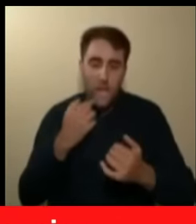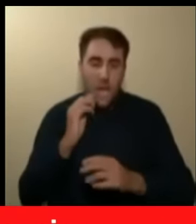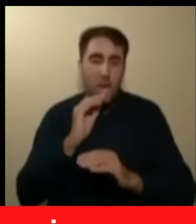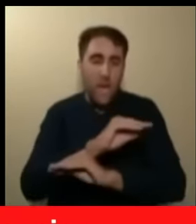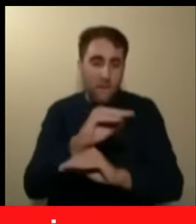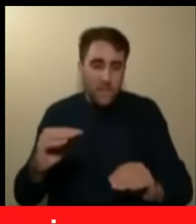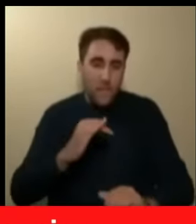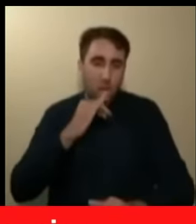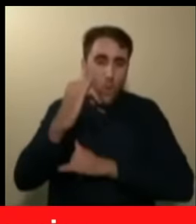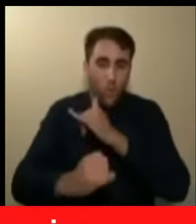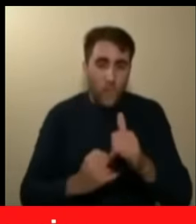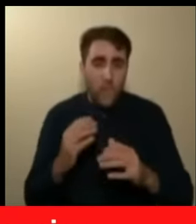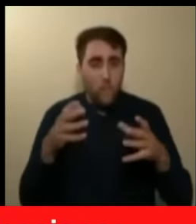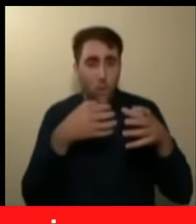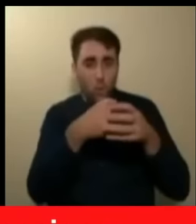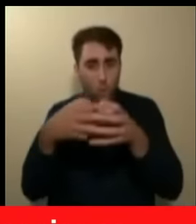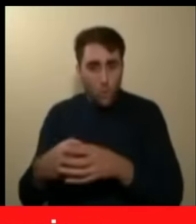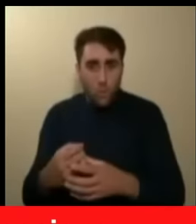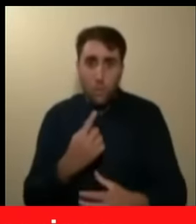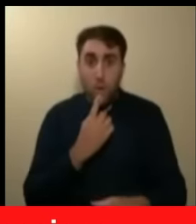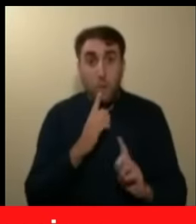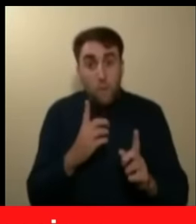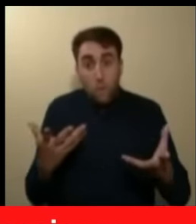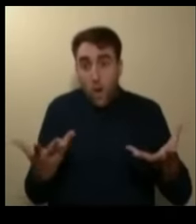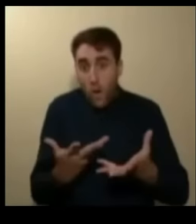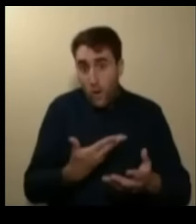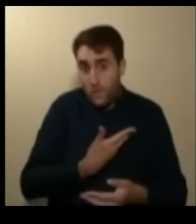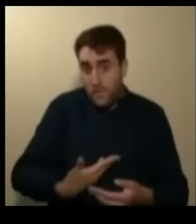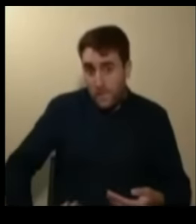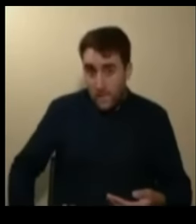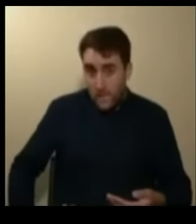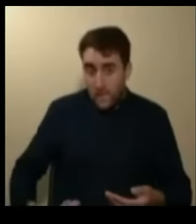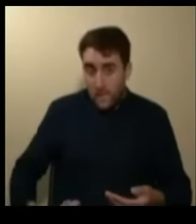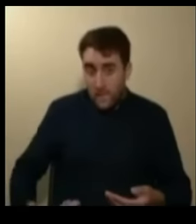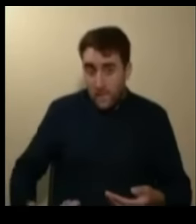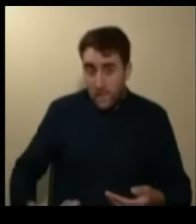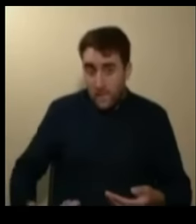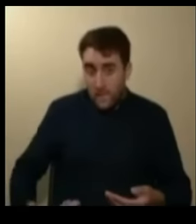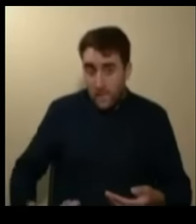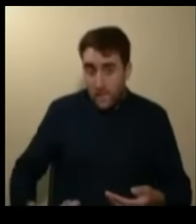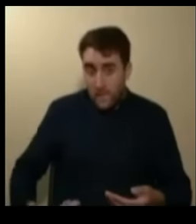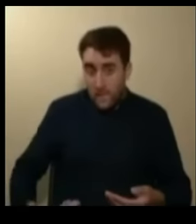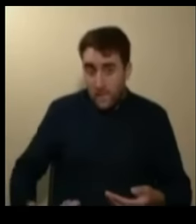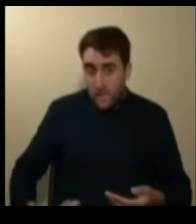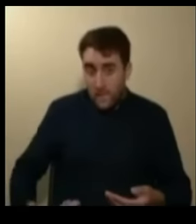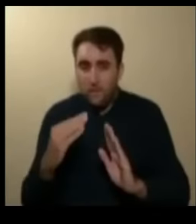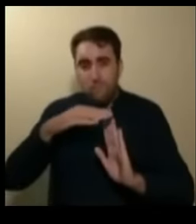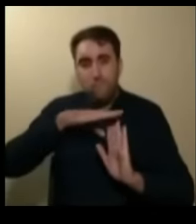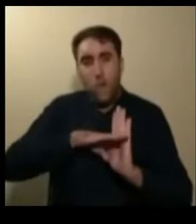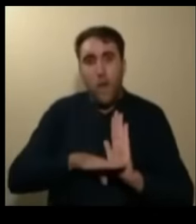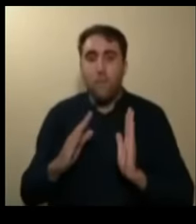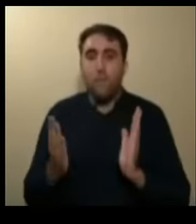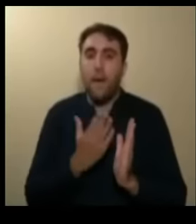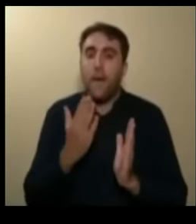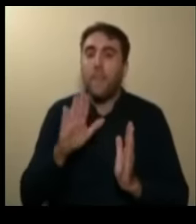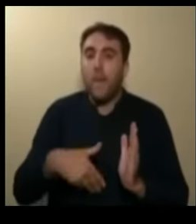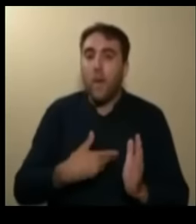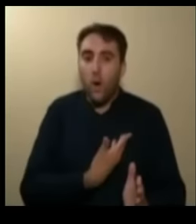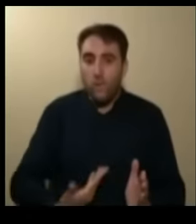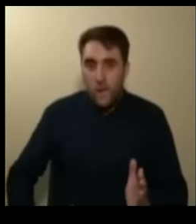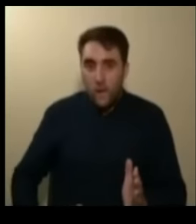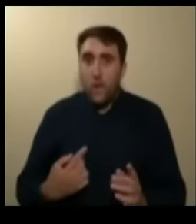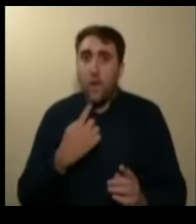de los partidos políticos, del actual presidente de la República, y estaba consagrado en el programa de gobierno que en caso de